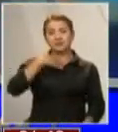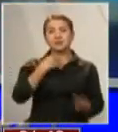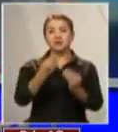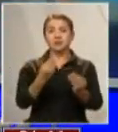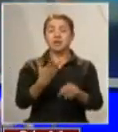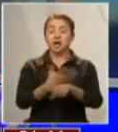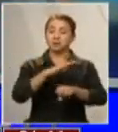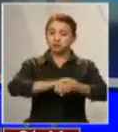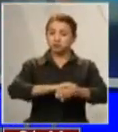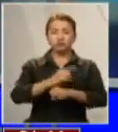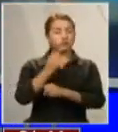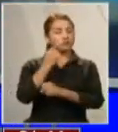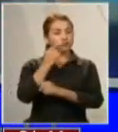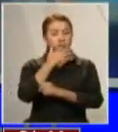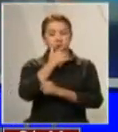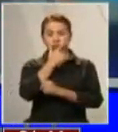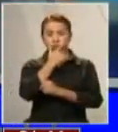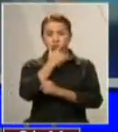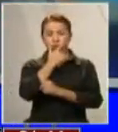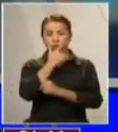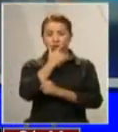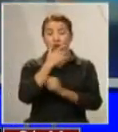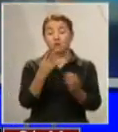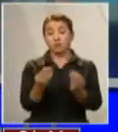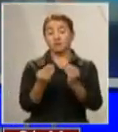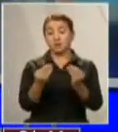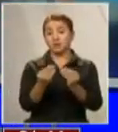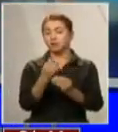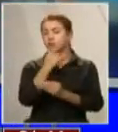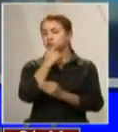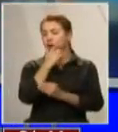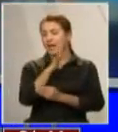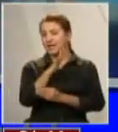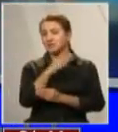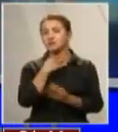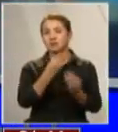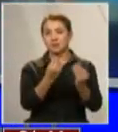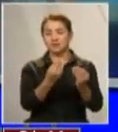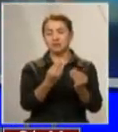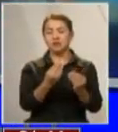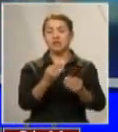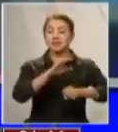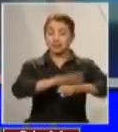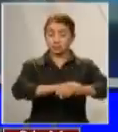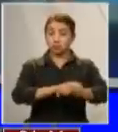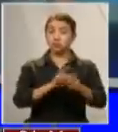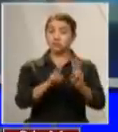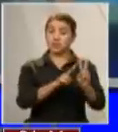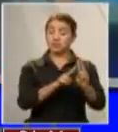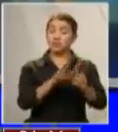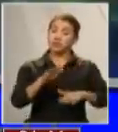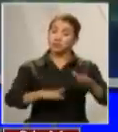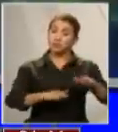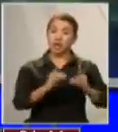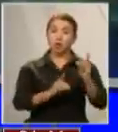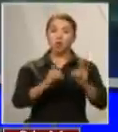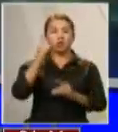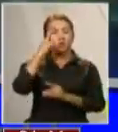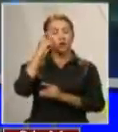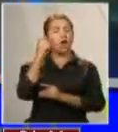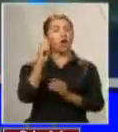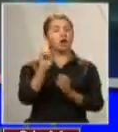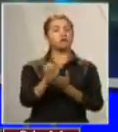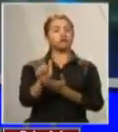había detención por sospecha, esto es distinto, pero cuando había detención por sospecha, ¿qué pasaba? Que esa detención se hacía de acuerdo a ciertos prejuicios